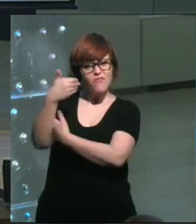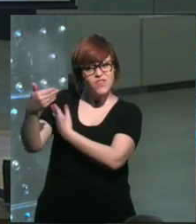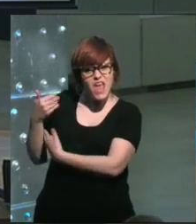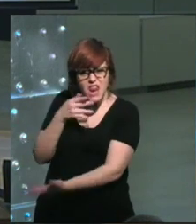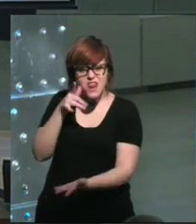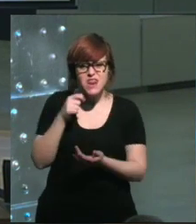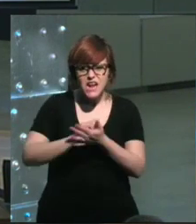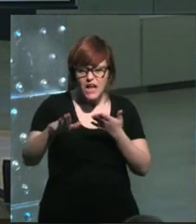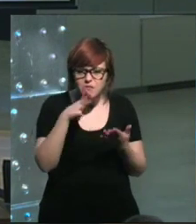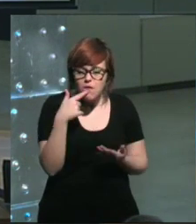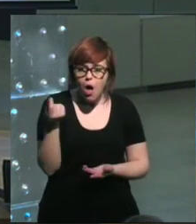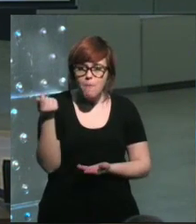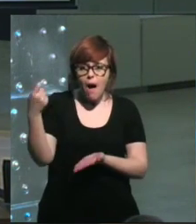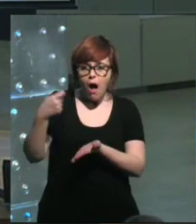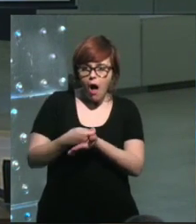por venir.